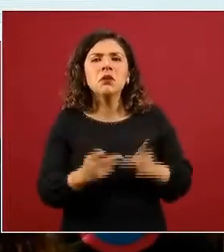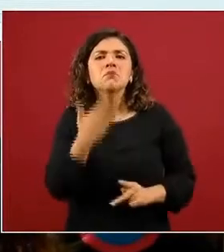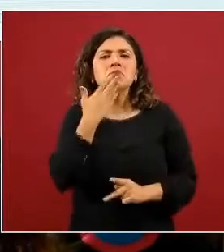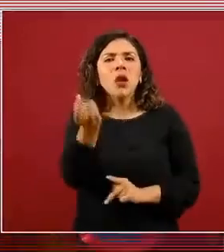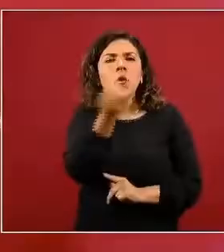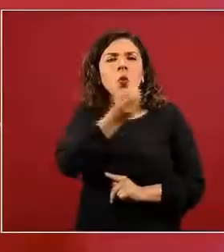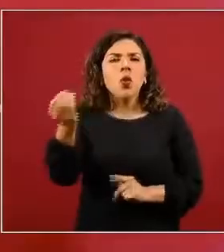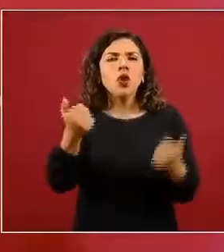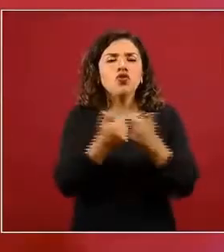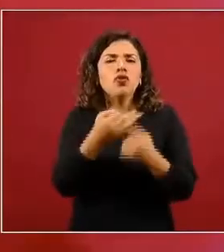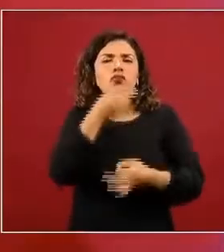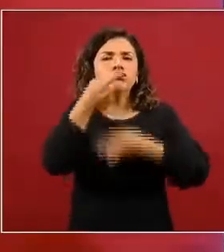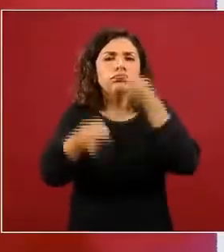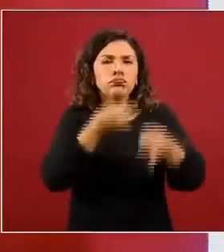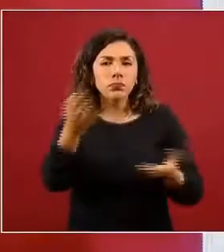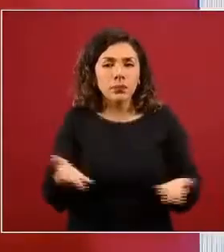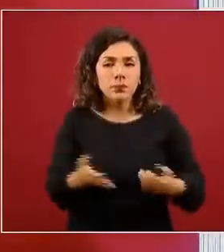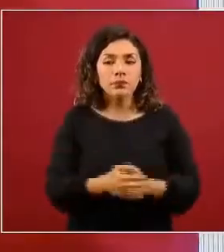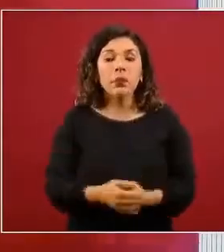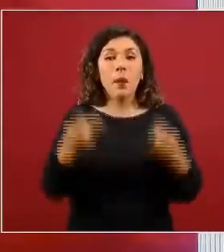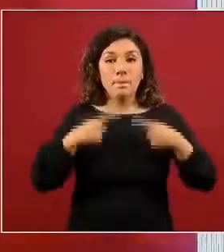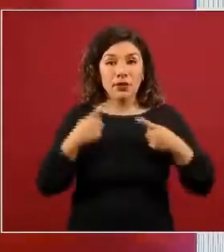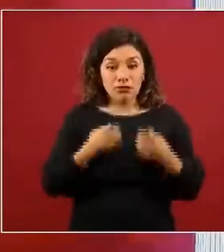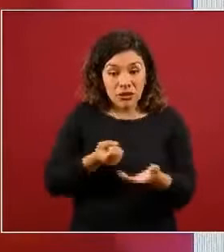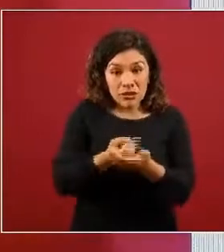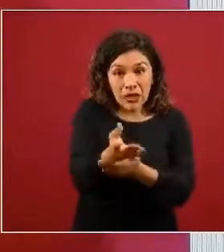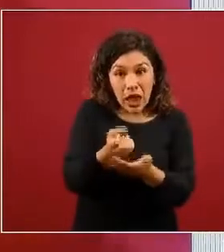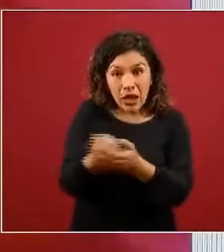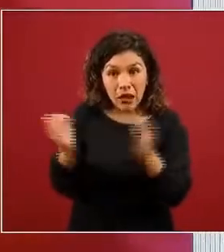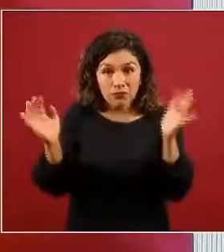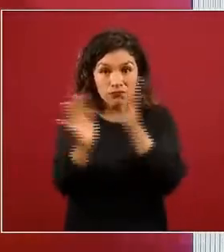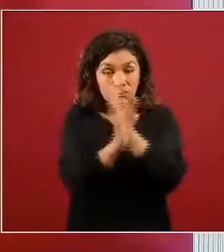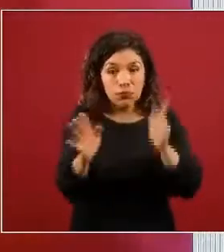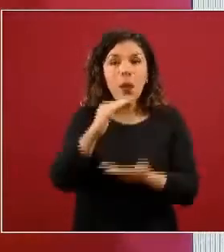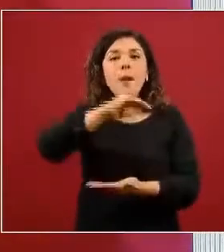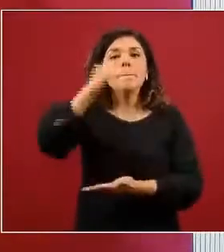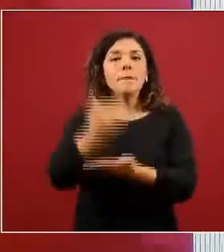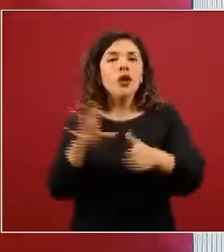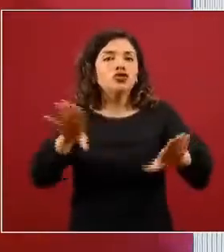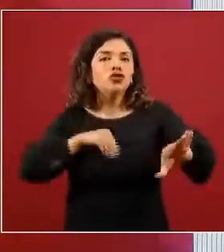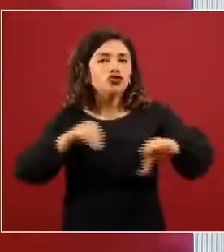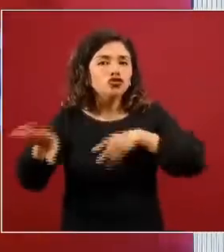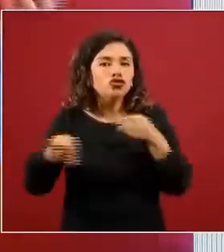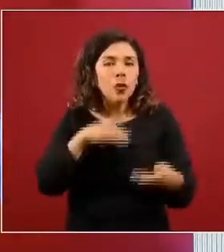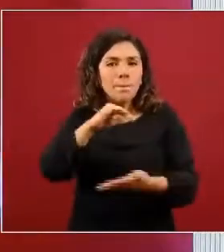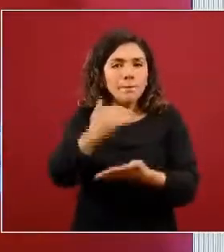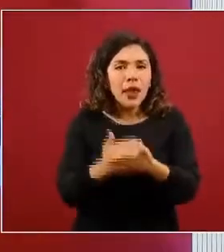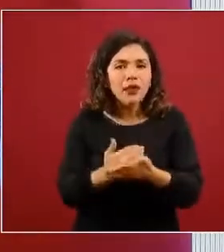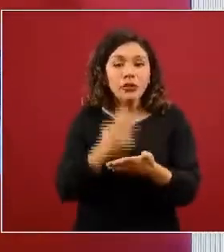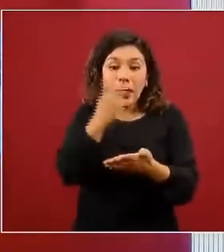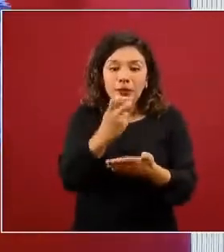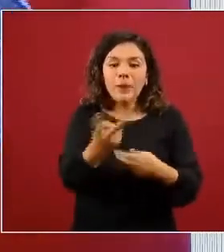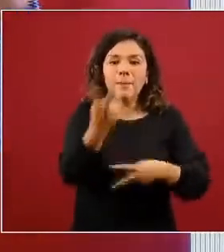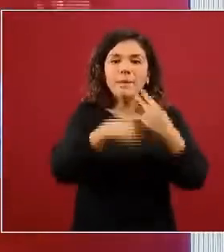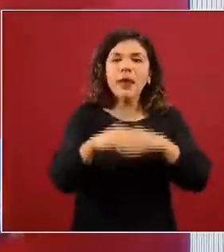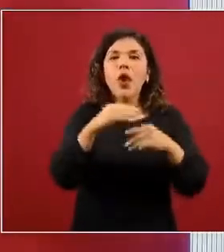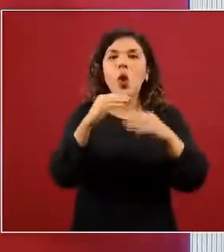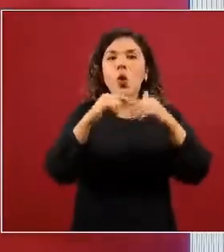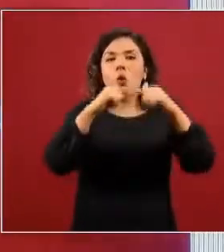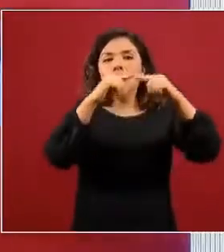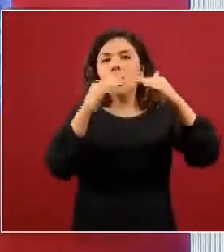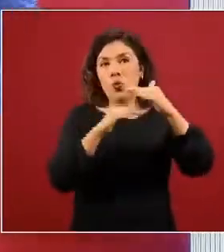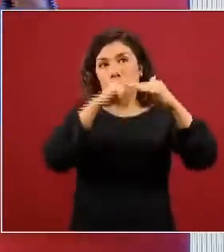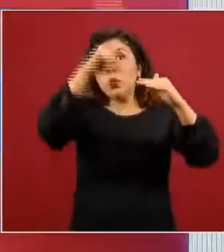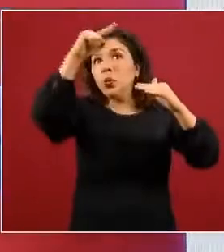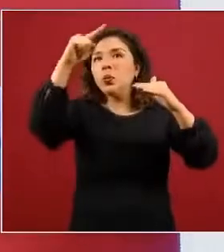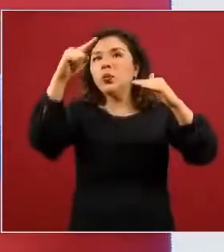relación entre las señales. La movilidad con la reducción de contagios, la reducción de contagios con el aplanamiento de la curva, el